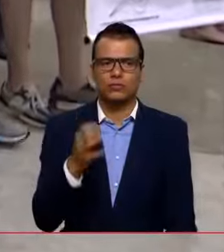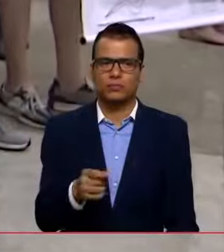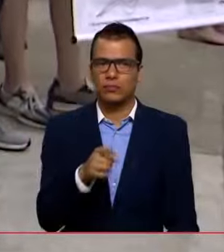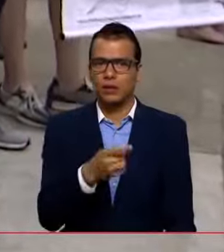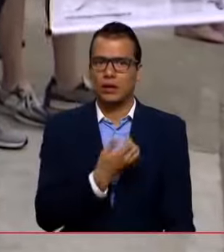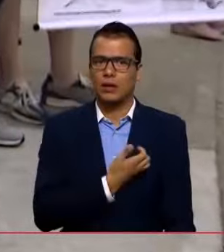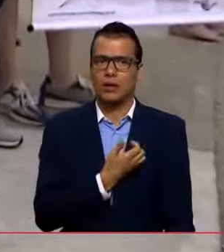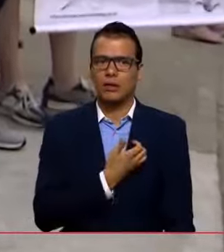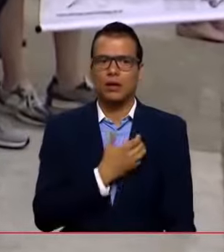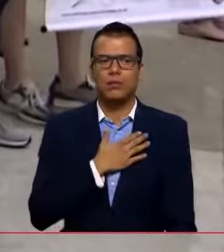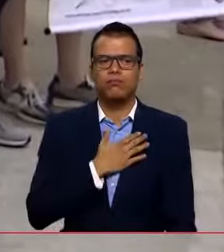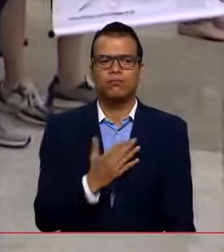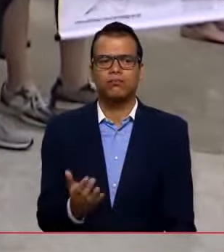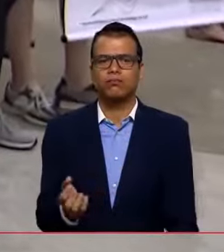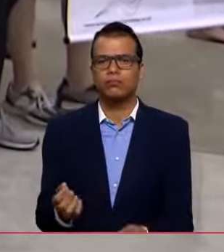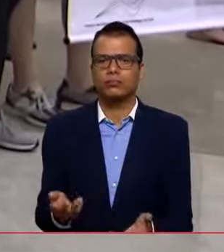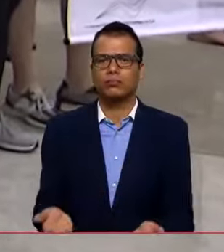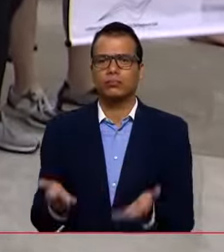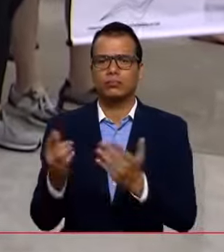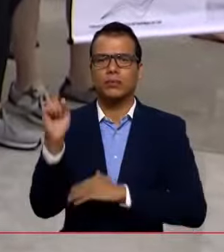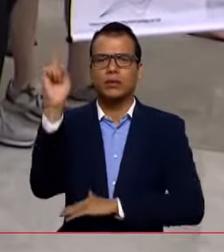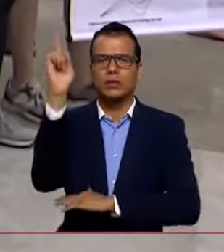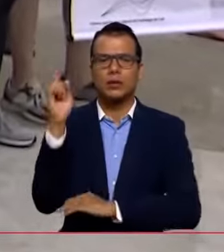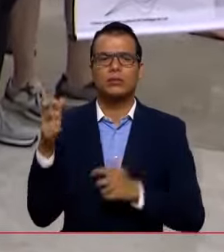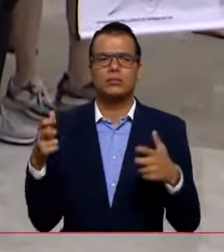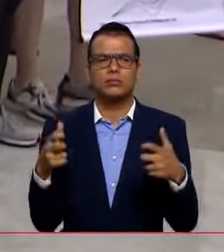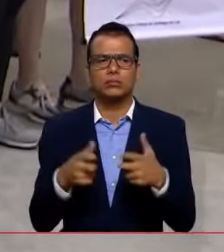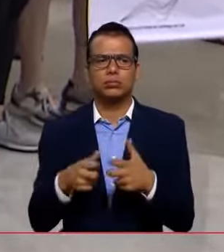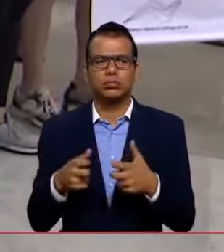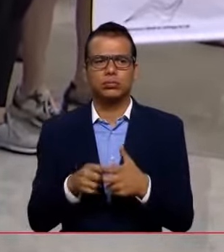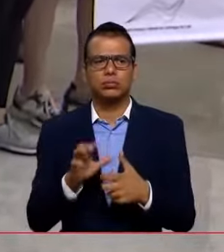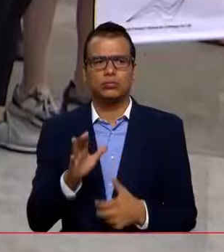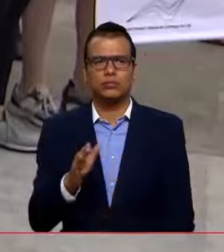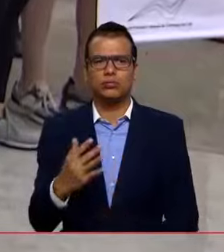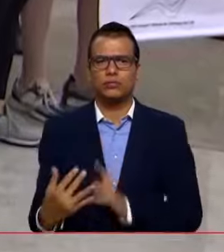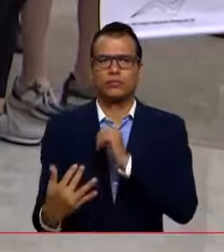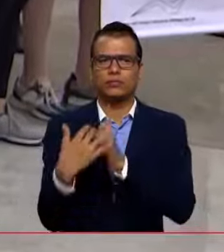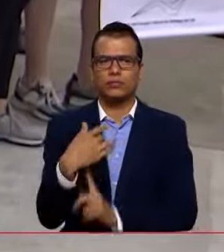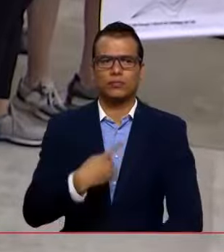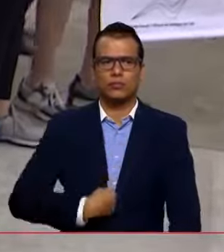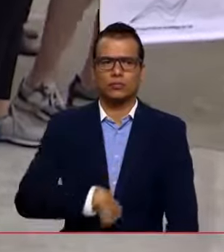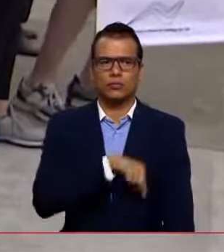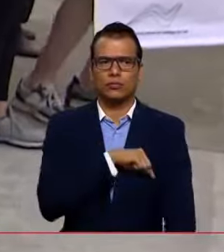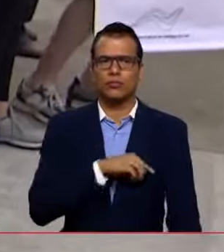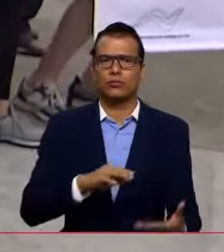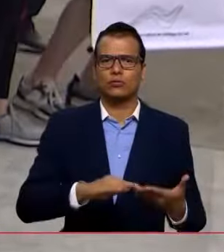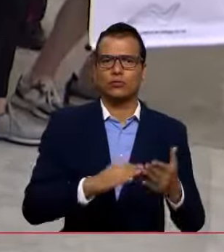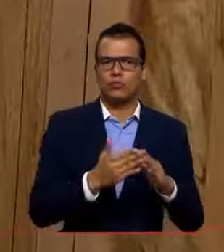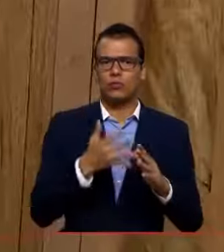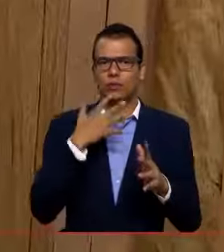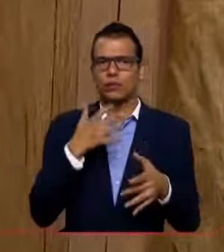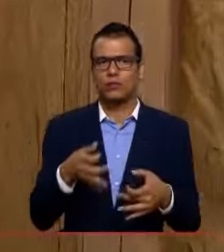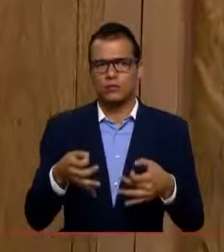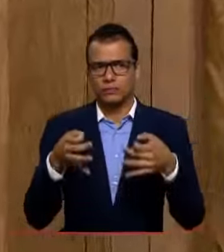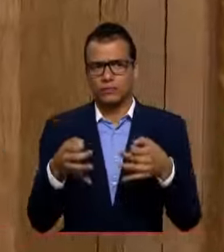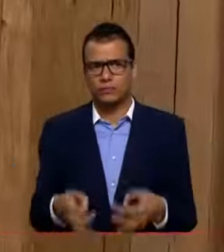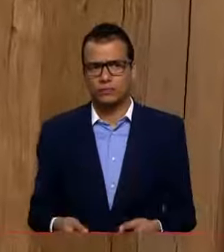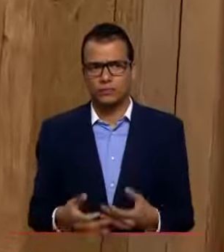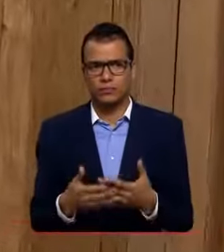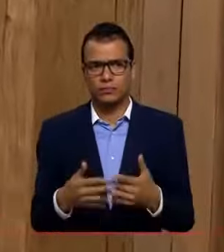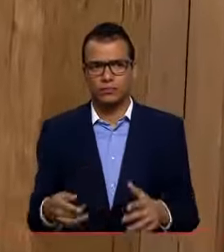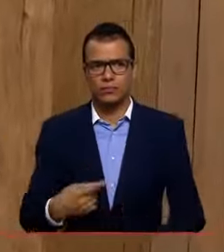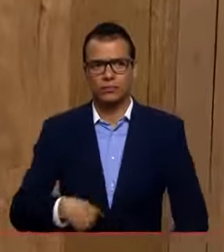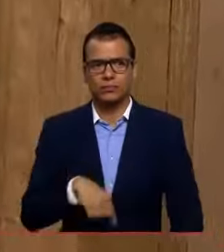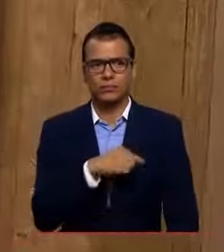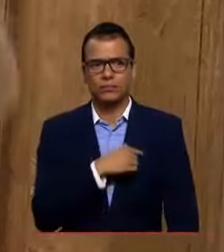municipio viene a poner un poste y nosotros los que vivimos en el barrio no podemos caminarlo. En